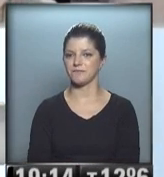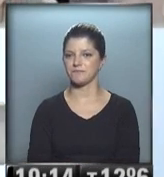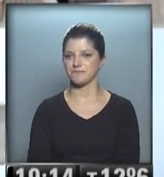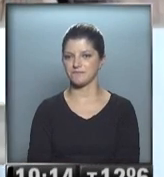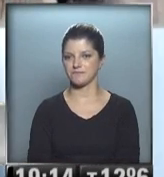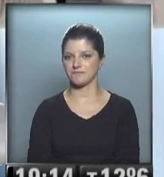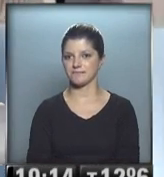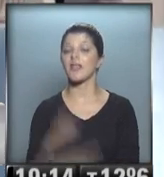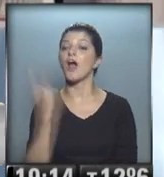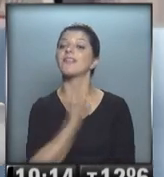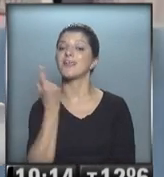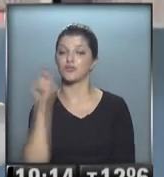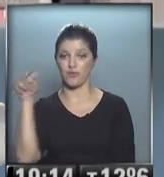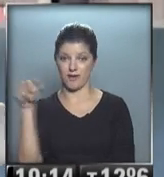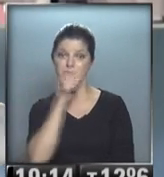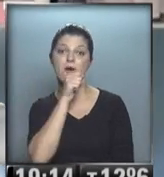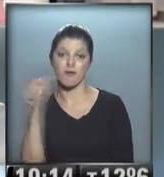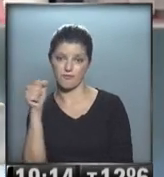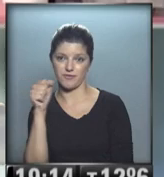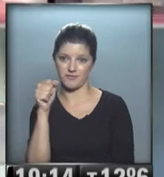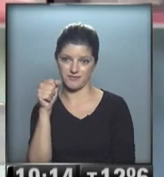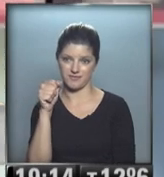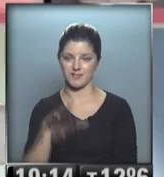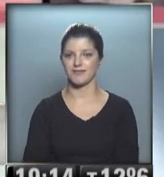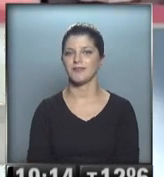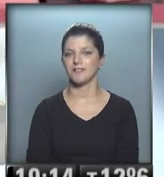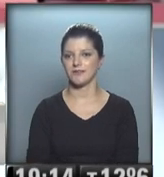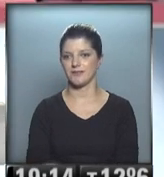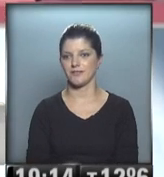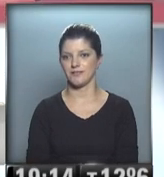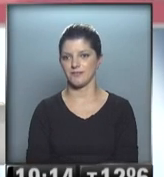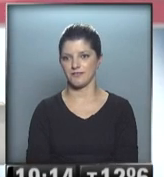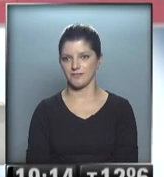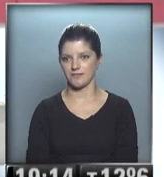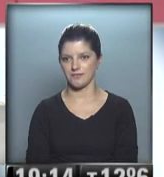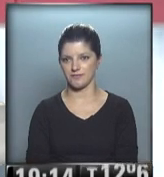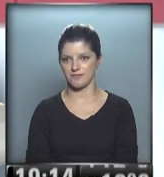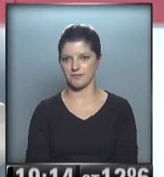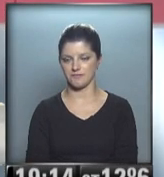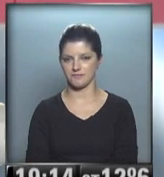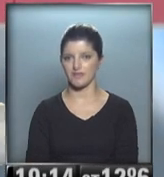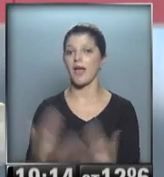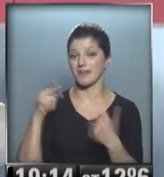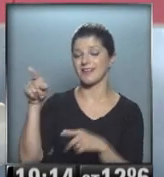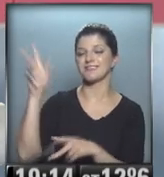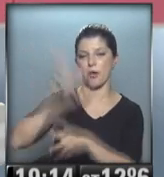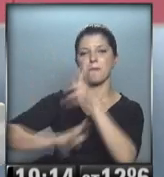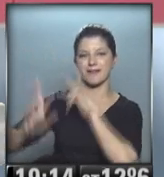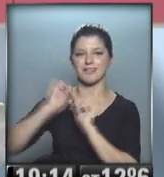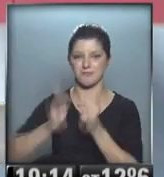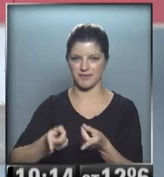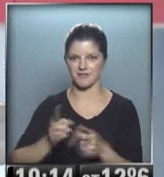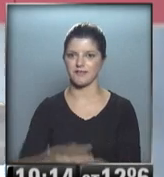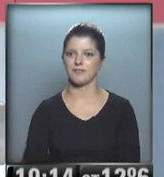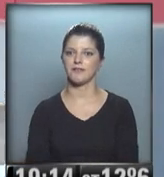La directora del Rofo. A la señora directora. La directora Laura del Menochea, Rofo. Para... A ver, déjala explicar a ella. Bueno, acá desde